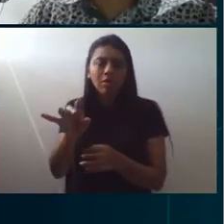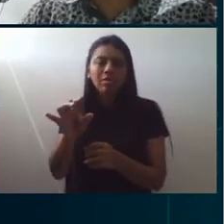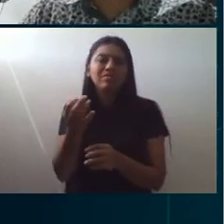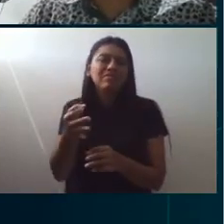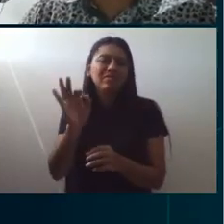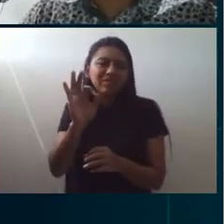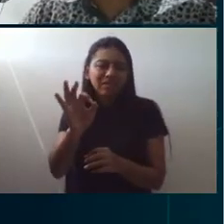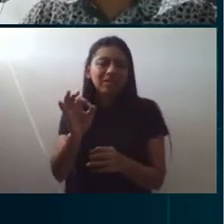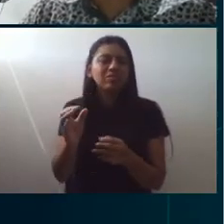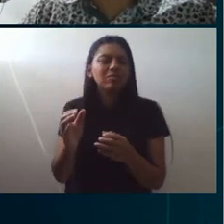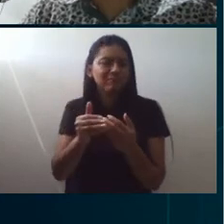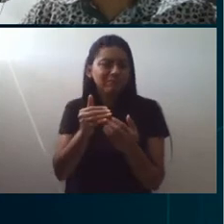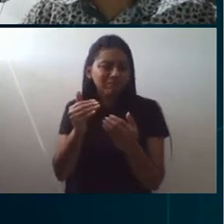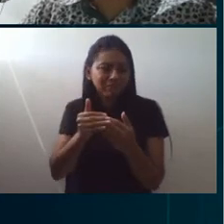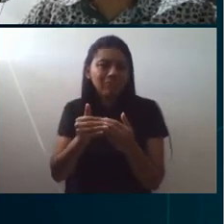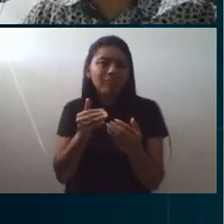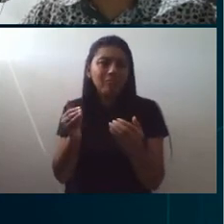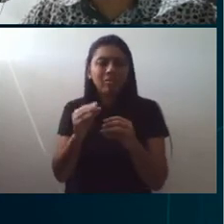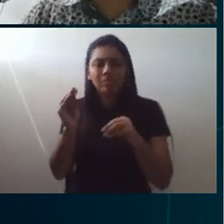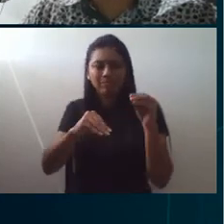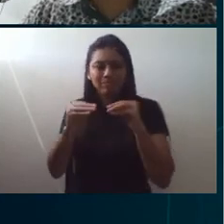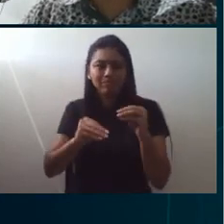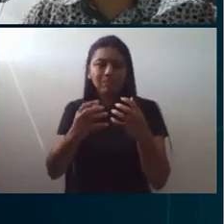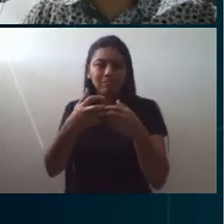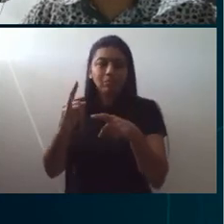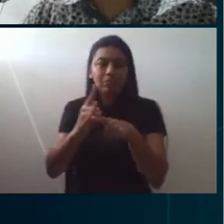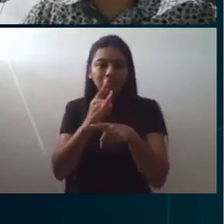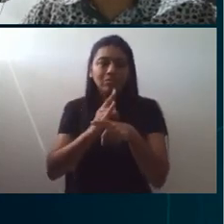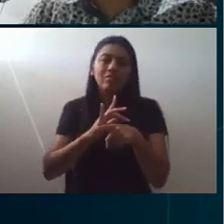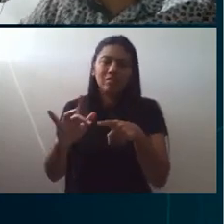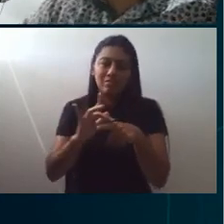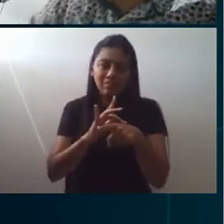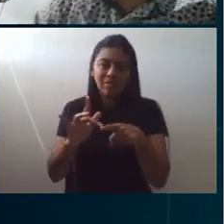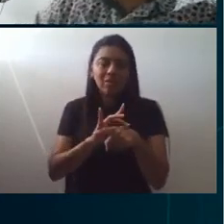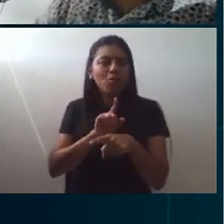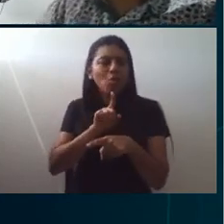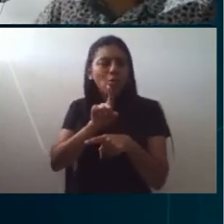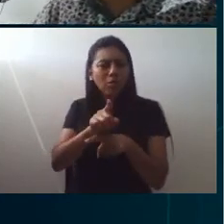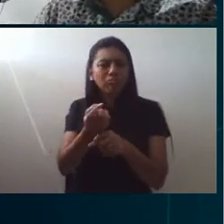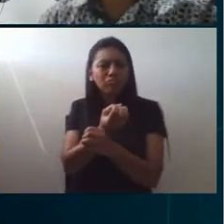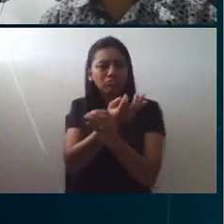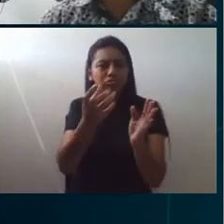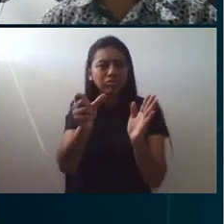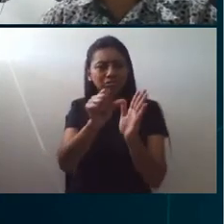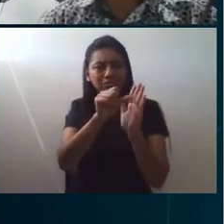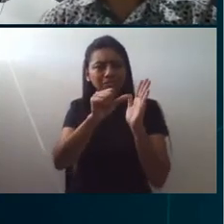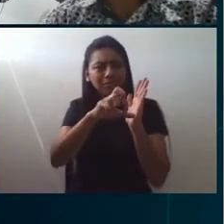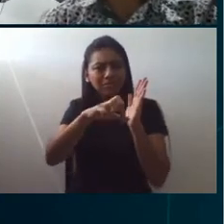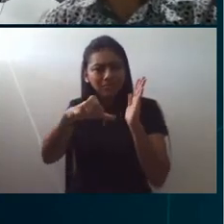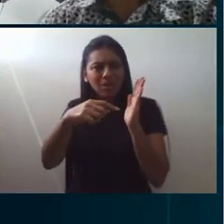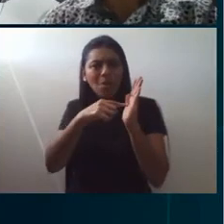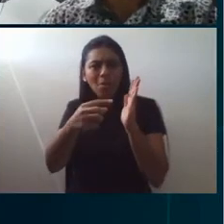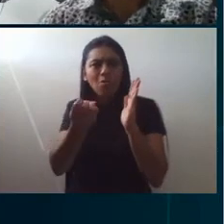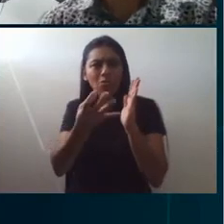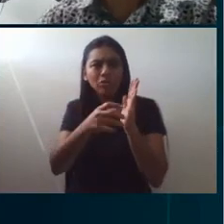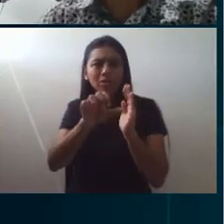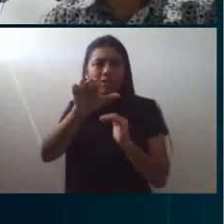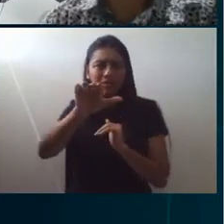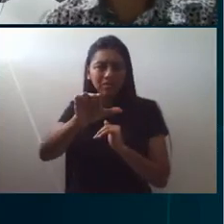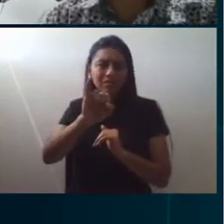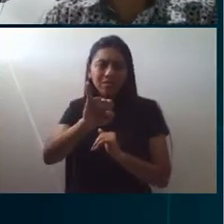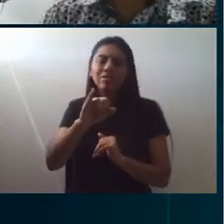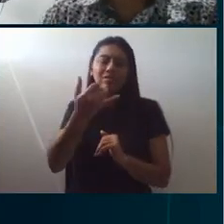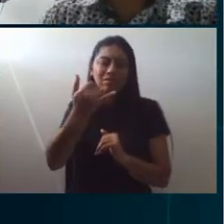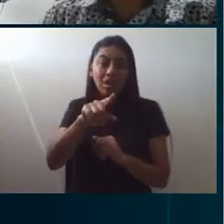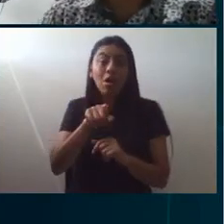trabajar con MATLAB en términos de lo que pueden ser muchas aplicaciones de inteligencia artificial por la facilidad de recursos y por el soporte que puede haber, sin